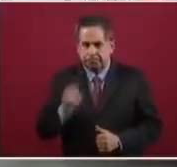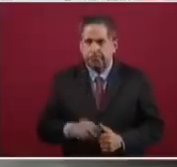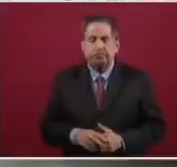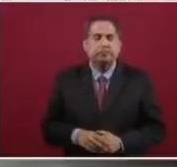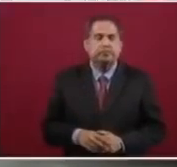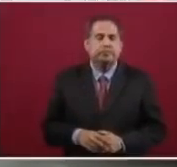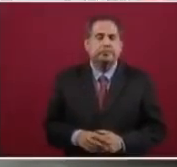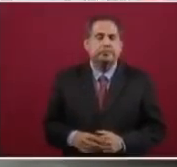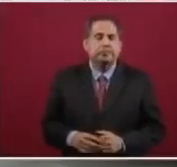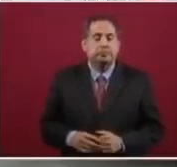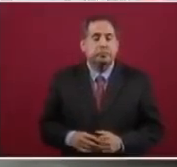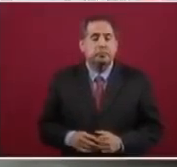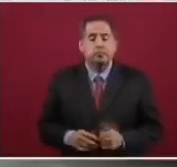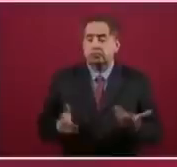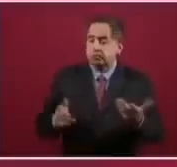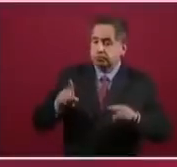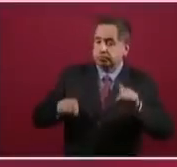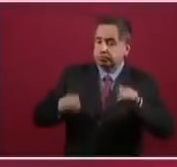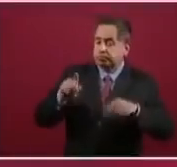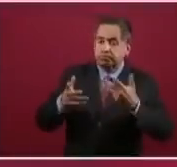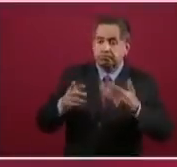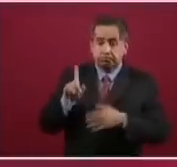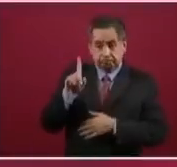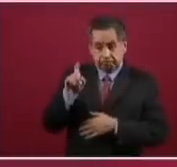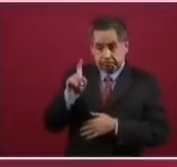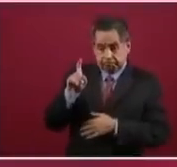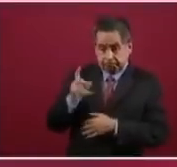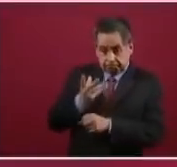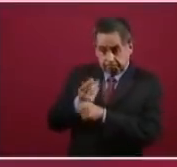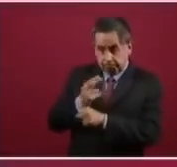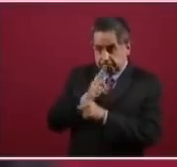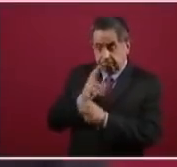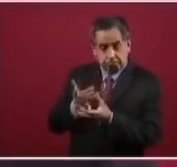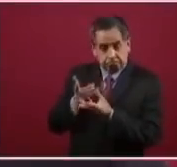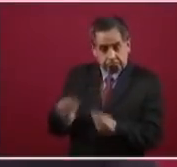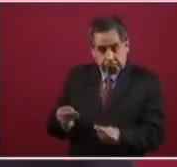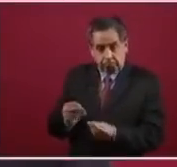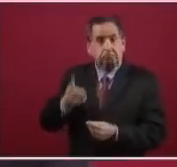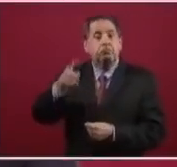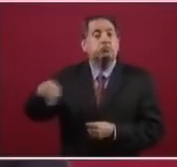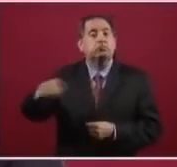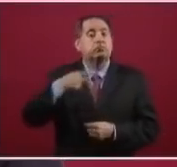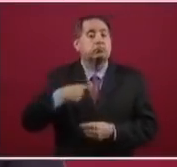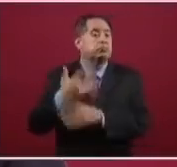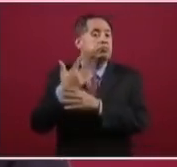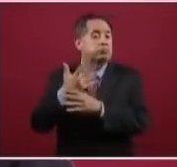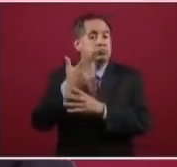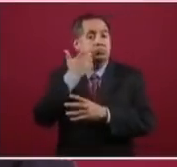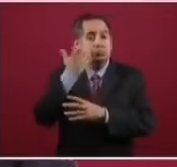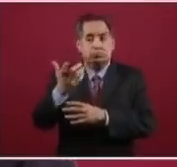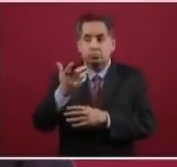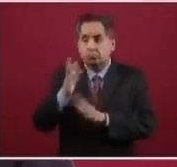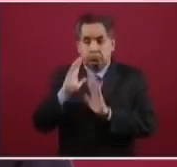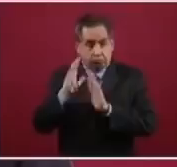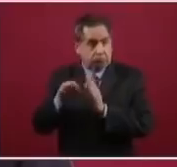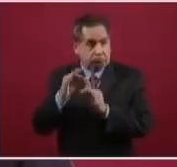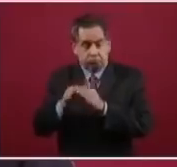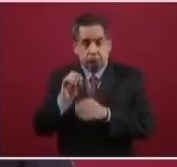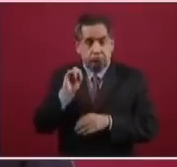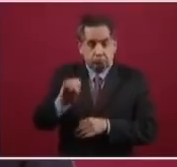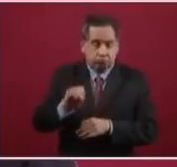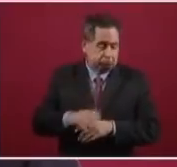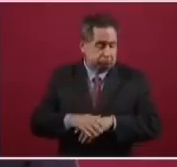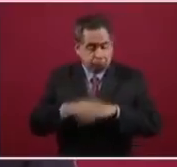dependerá así si el tema del agua es resuelto y si los ciudadanos que son los que pidieron que los recursos que los recursos